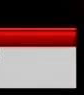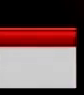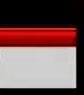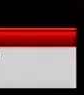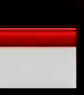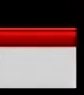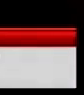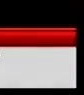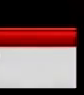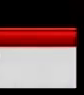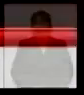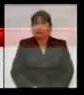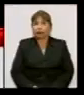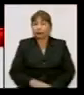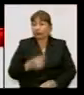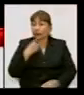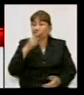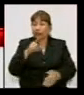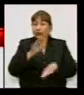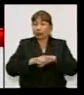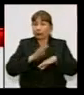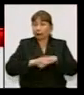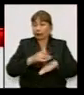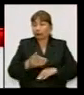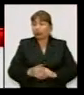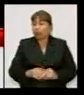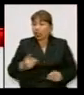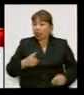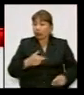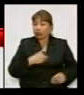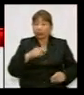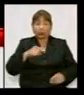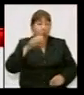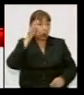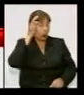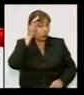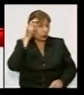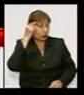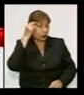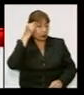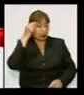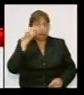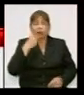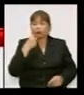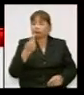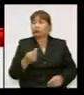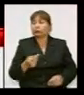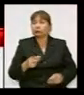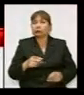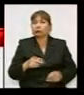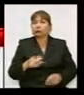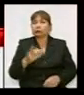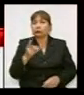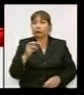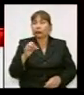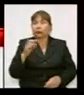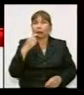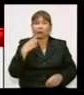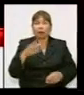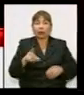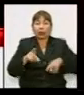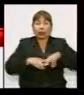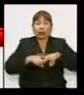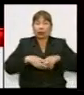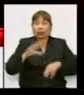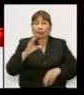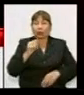responder a esta amenaza. Acá he puesto un concepto que justo con Daniel siempre conversamos, acá en Argentina, en Cali,